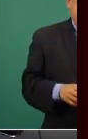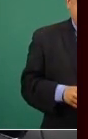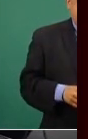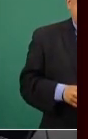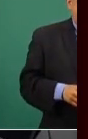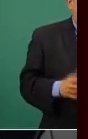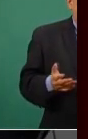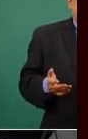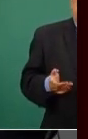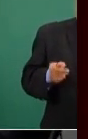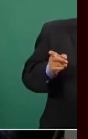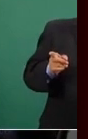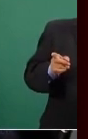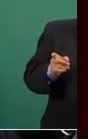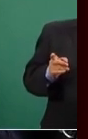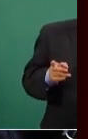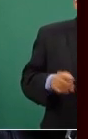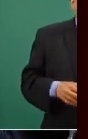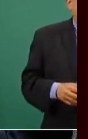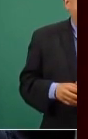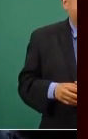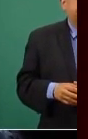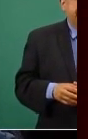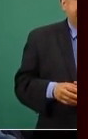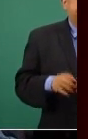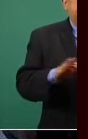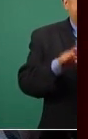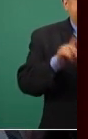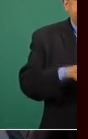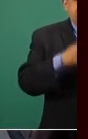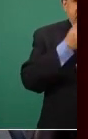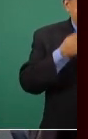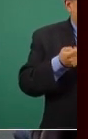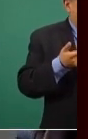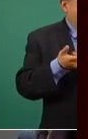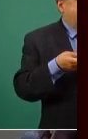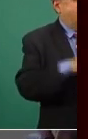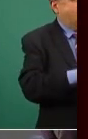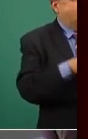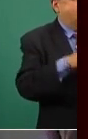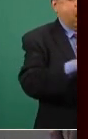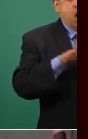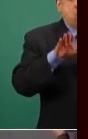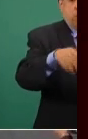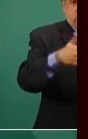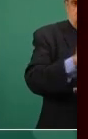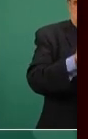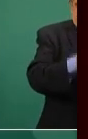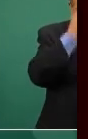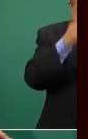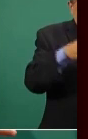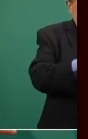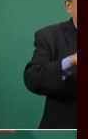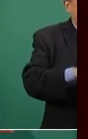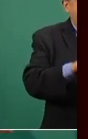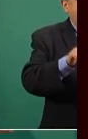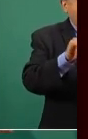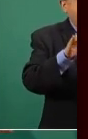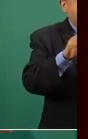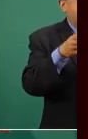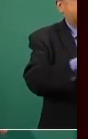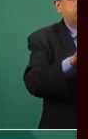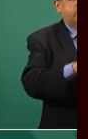y para entonces se tenía que cerrar el actual aeropuerto y el aeropuerto santa lucia bueno pues ya